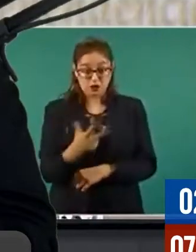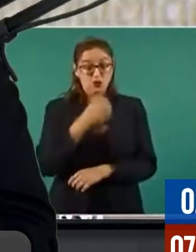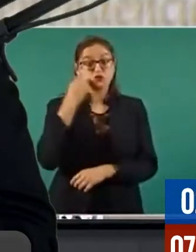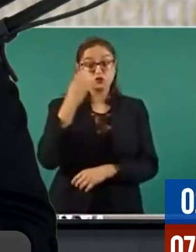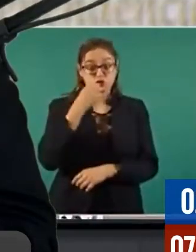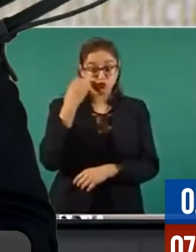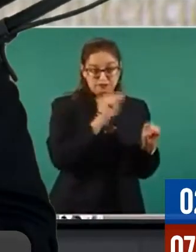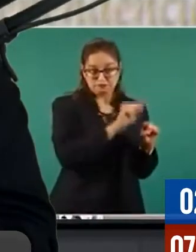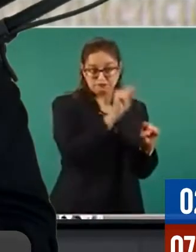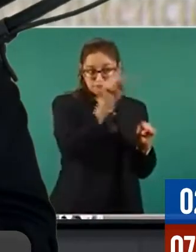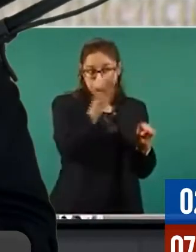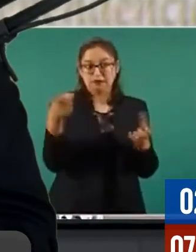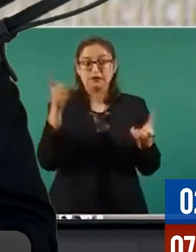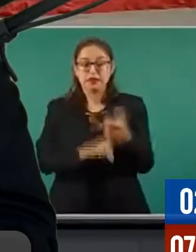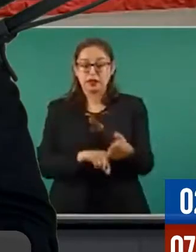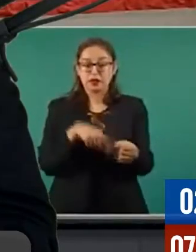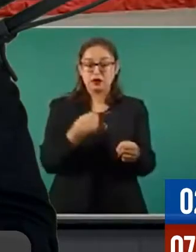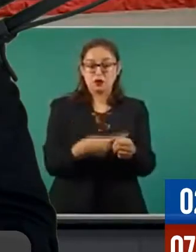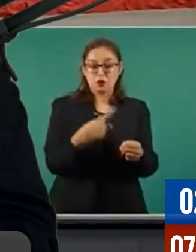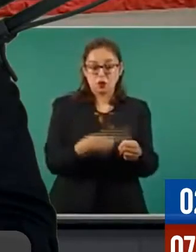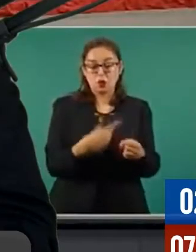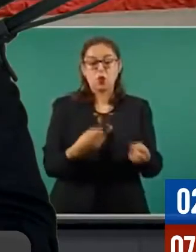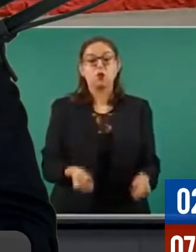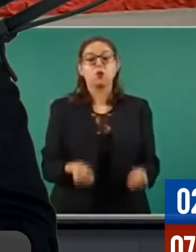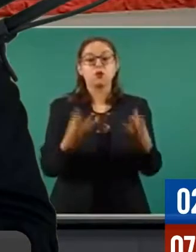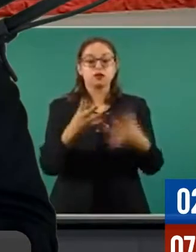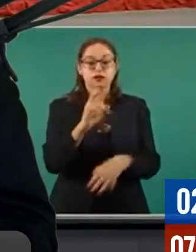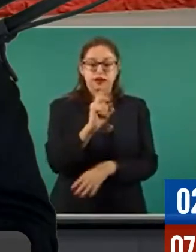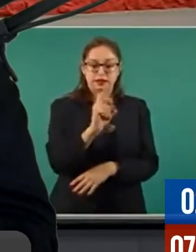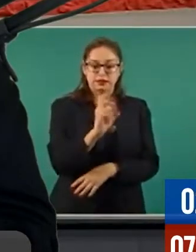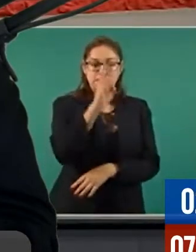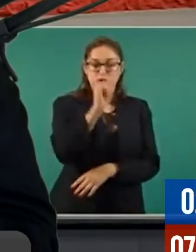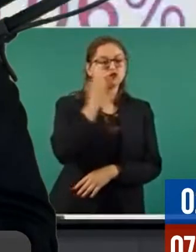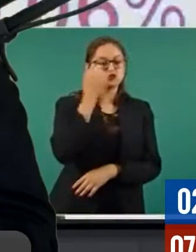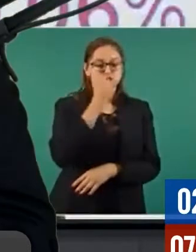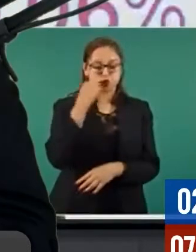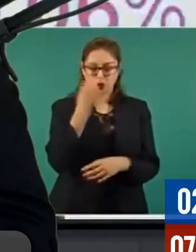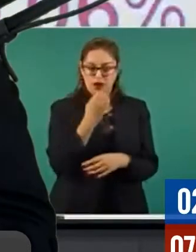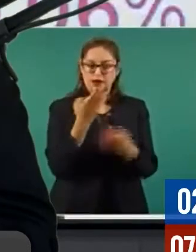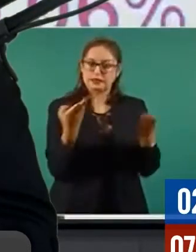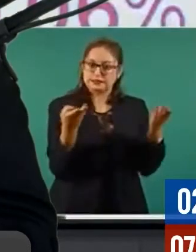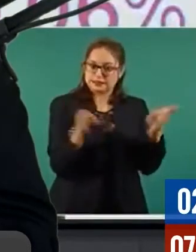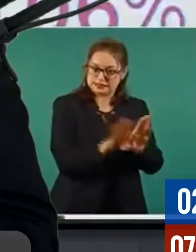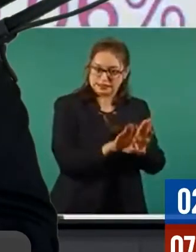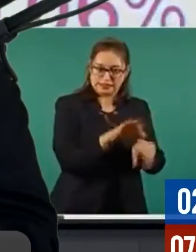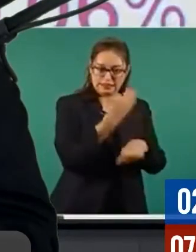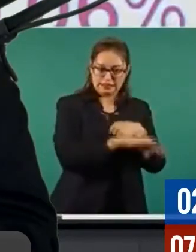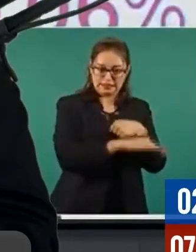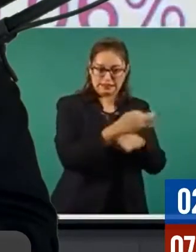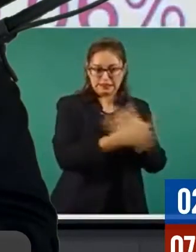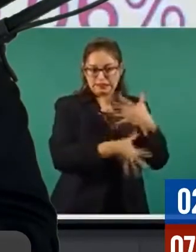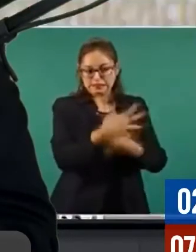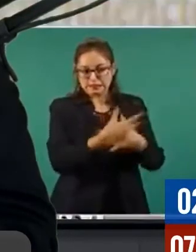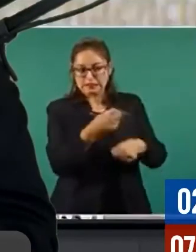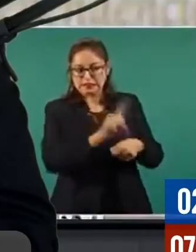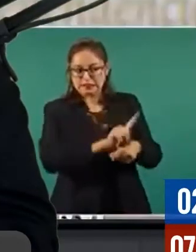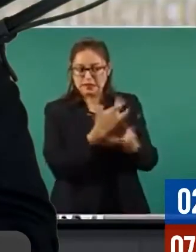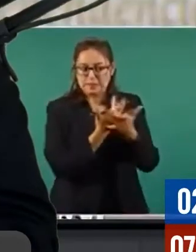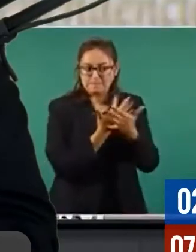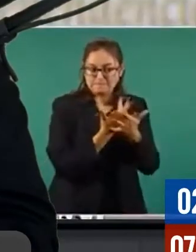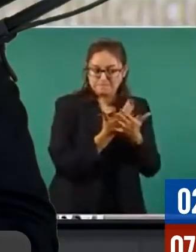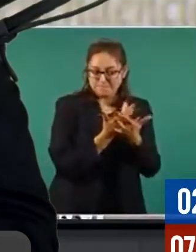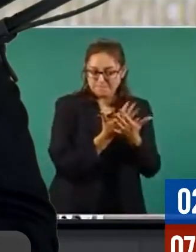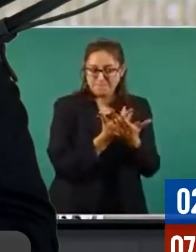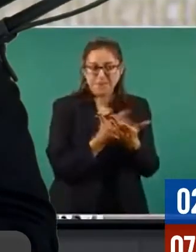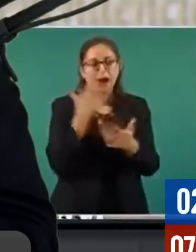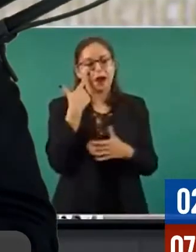López-Gatell también esta mañana, igual que el presidente, volvieron a ser cuestionados sobre estos amparos que familiares de menores de edad están consiguiendo ante juzgados